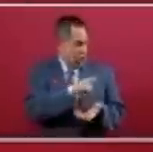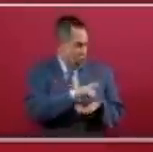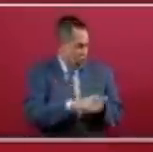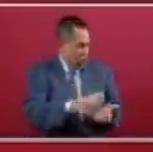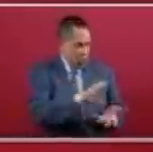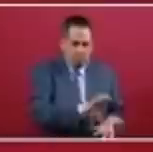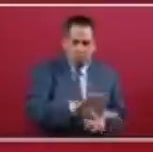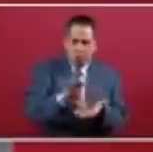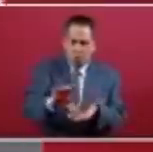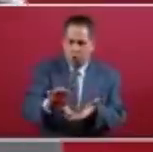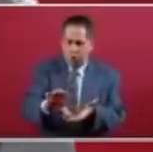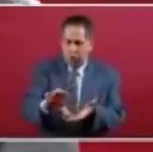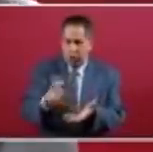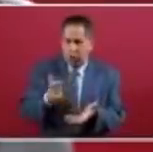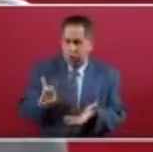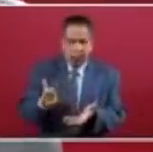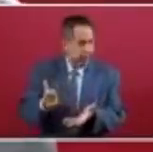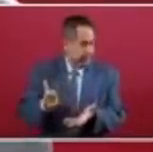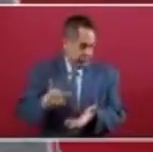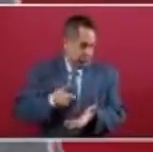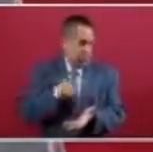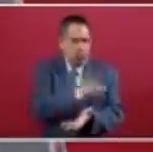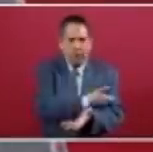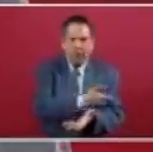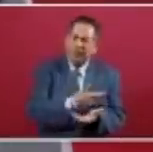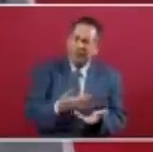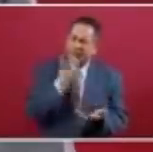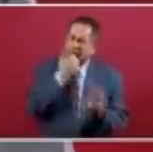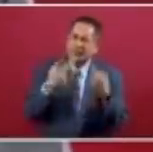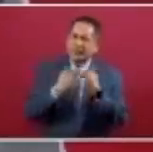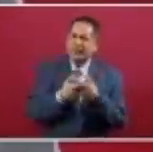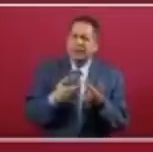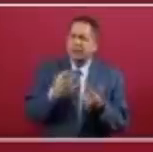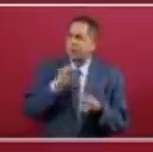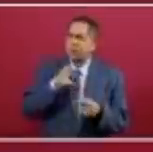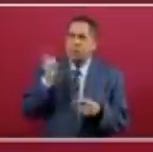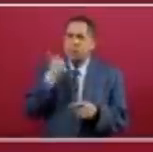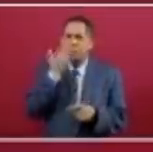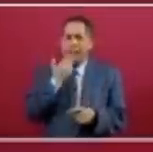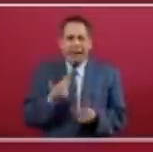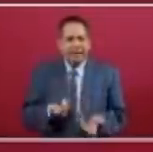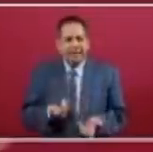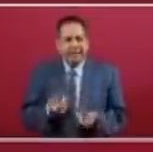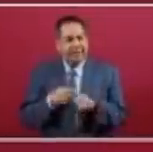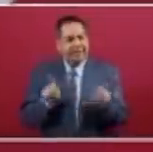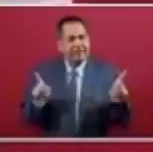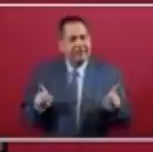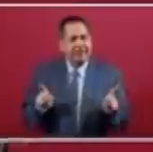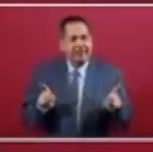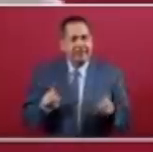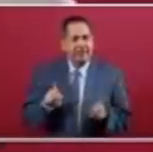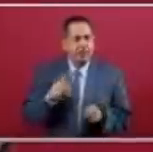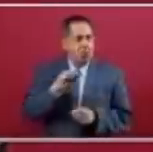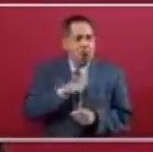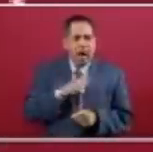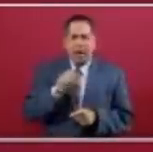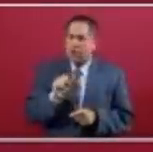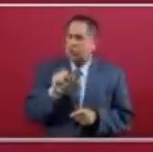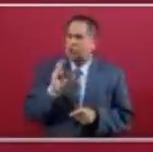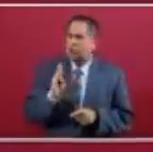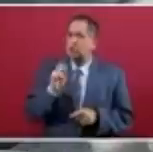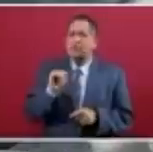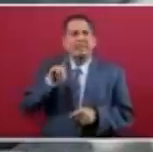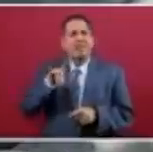totalmente fuera de lo normal, fuera de mercado. No tiene que ver con una